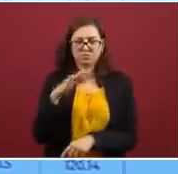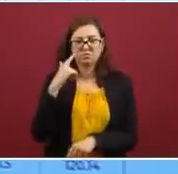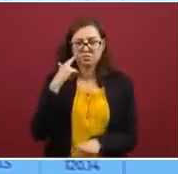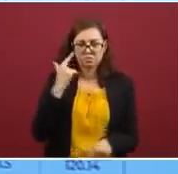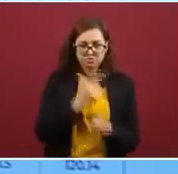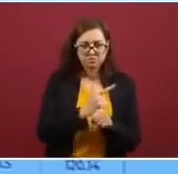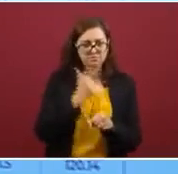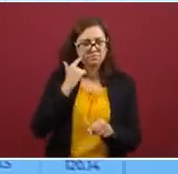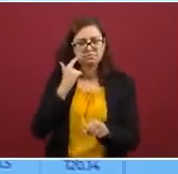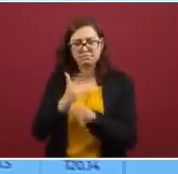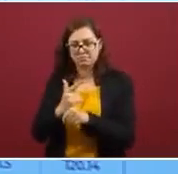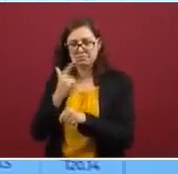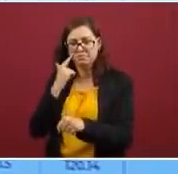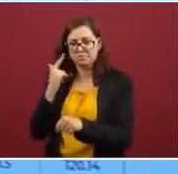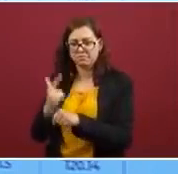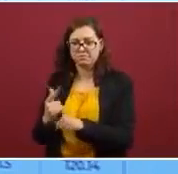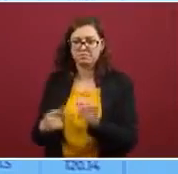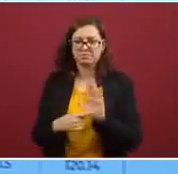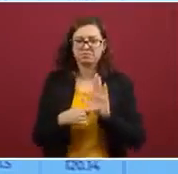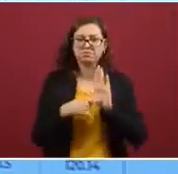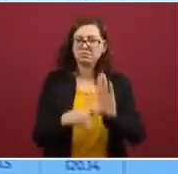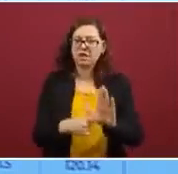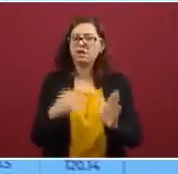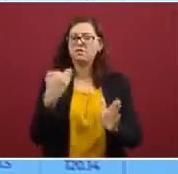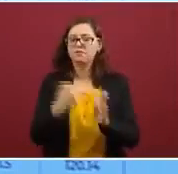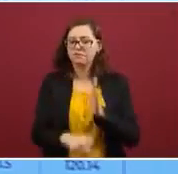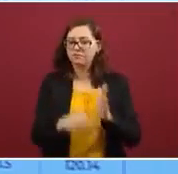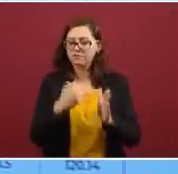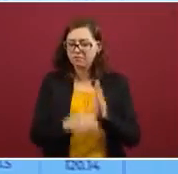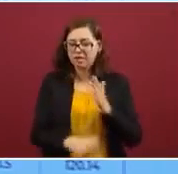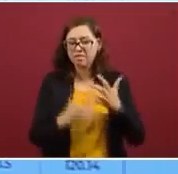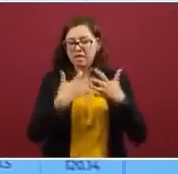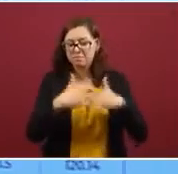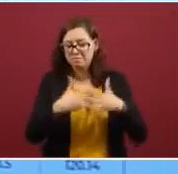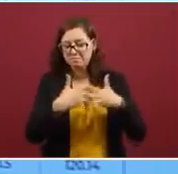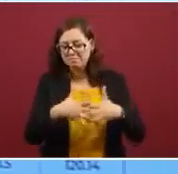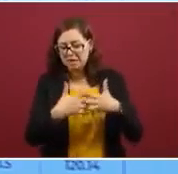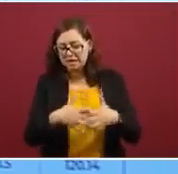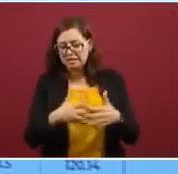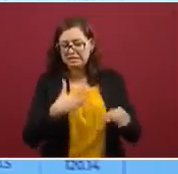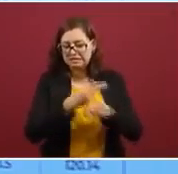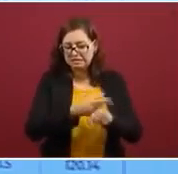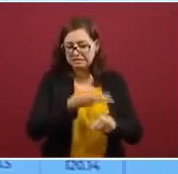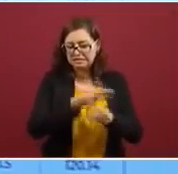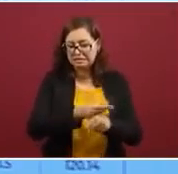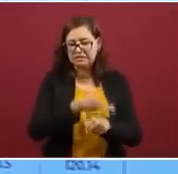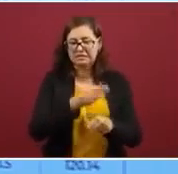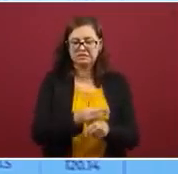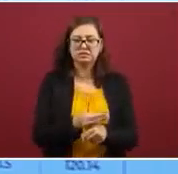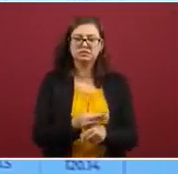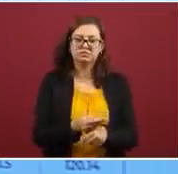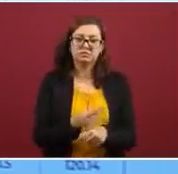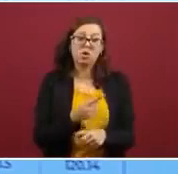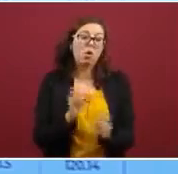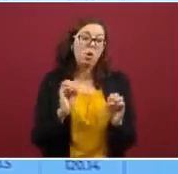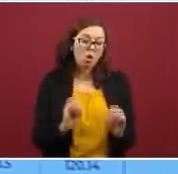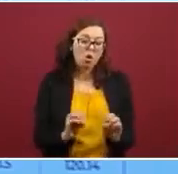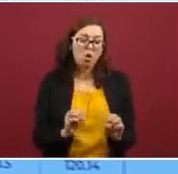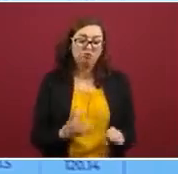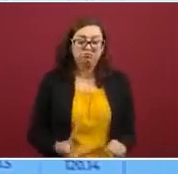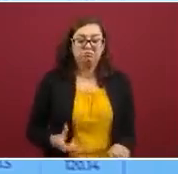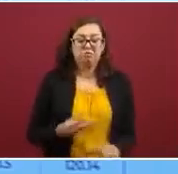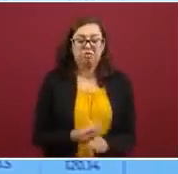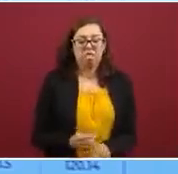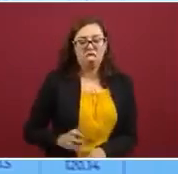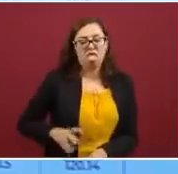técnicamente se sustentan por una falta de calibración adecuada, pero no un esquema para abusar del consumidor.